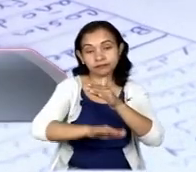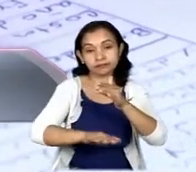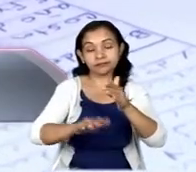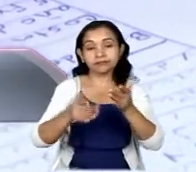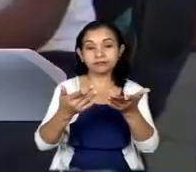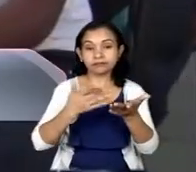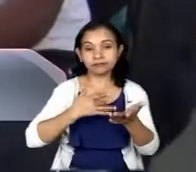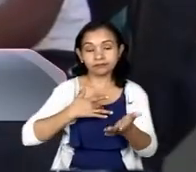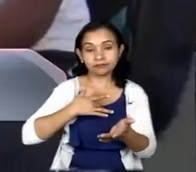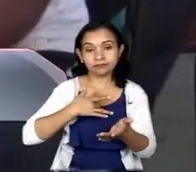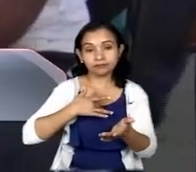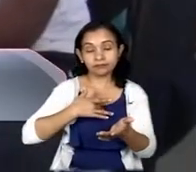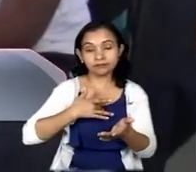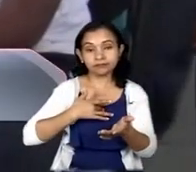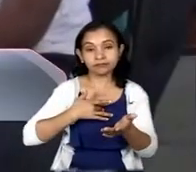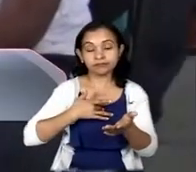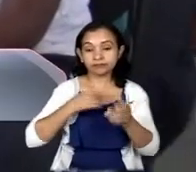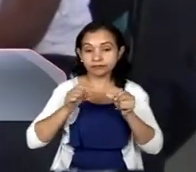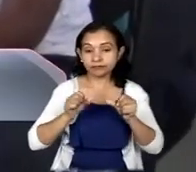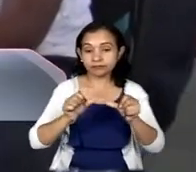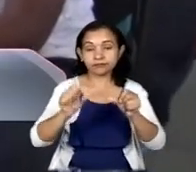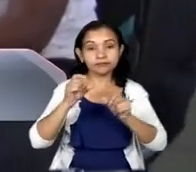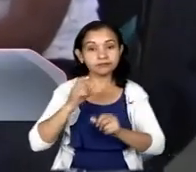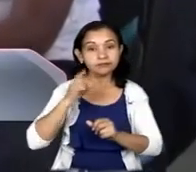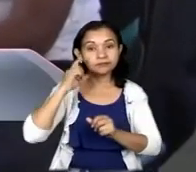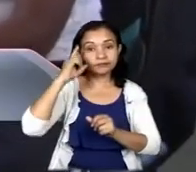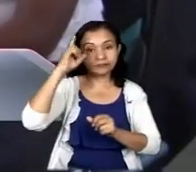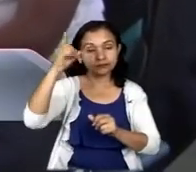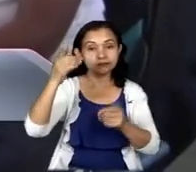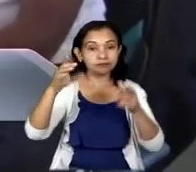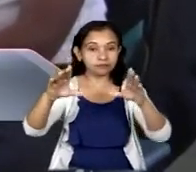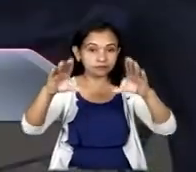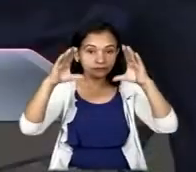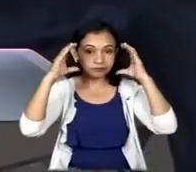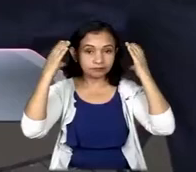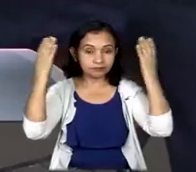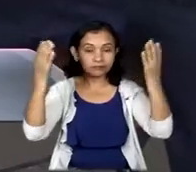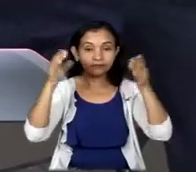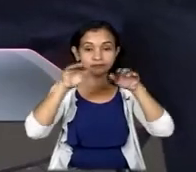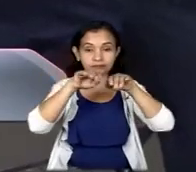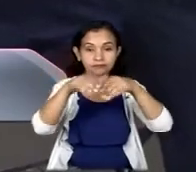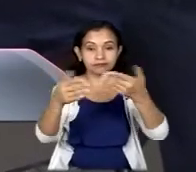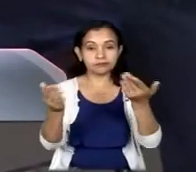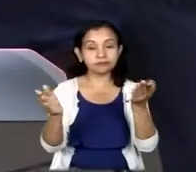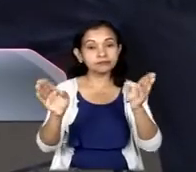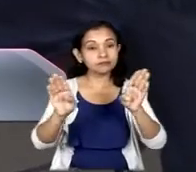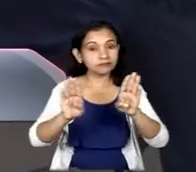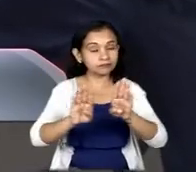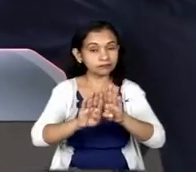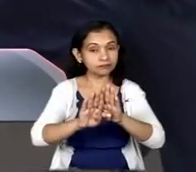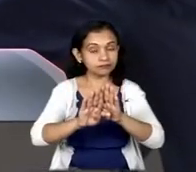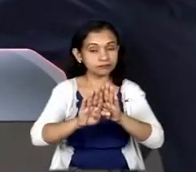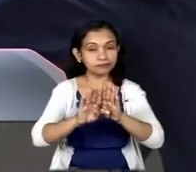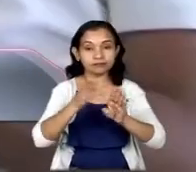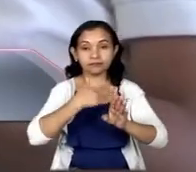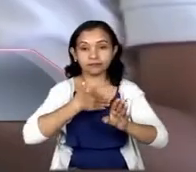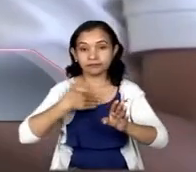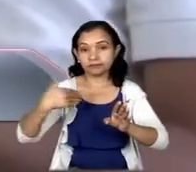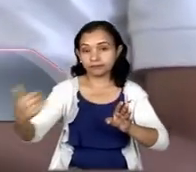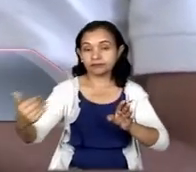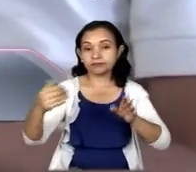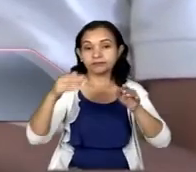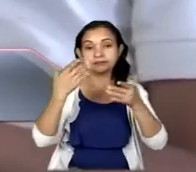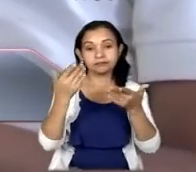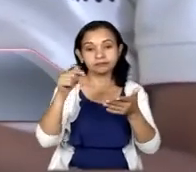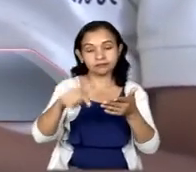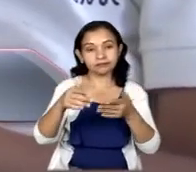que necesita para desarrollar una clase. Además tiene aulas, espacios educativos mejores